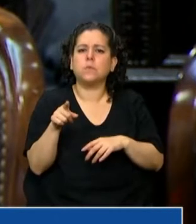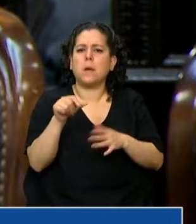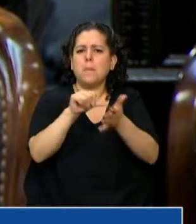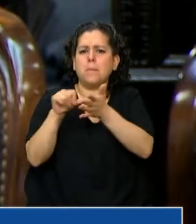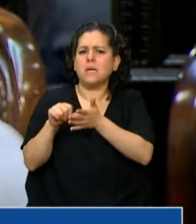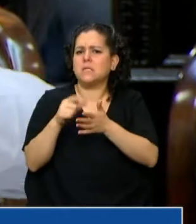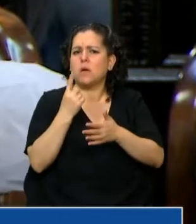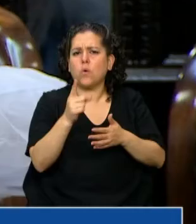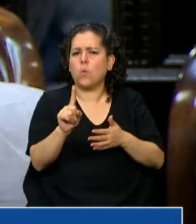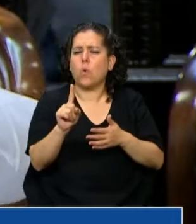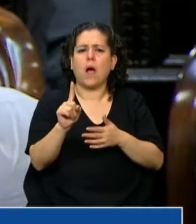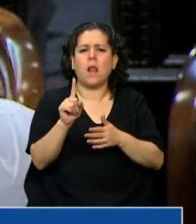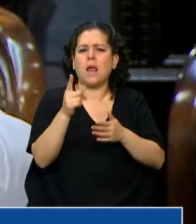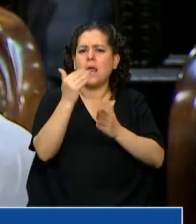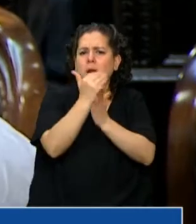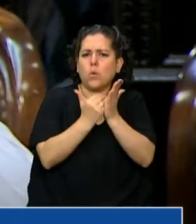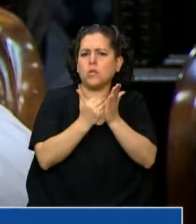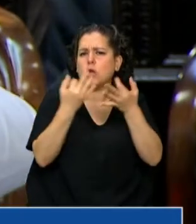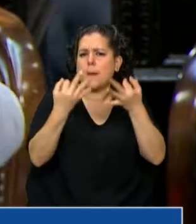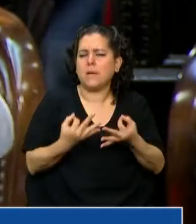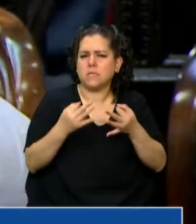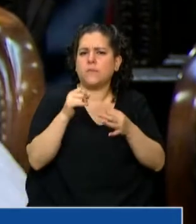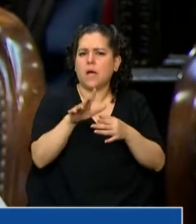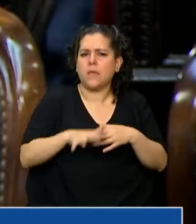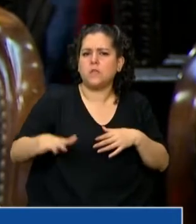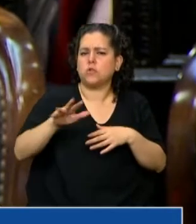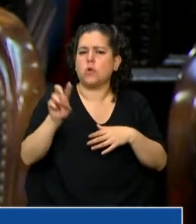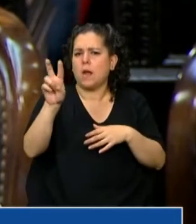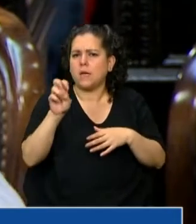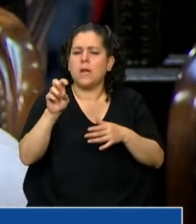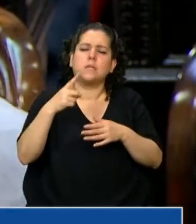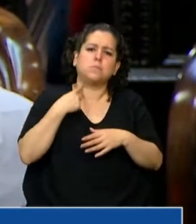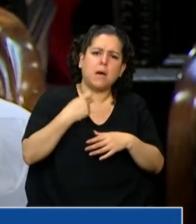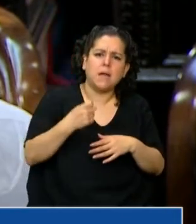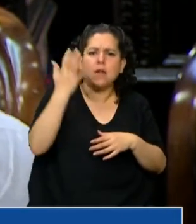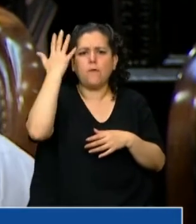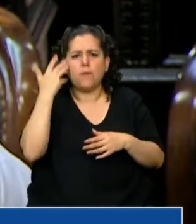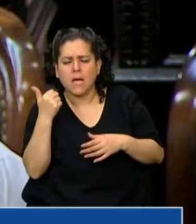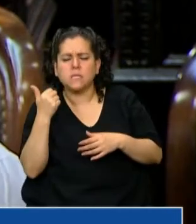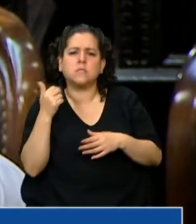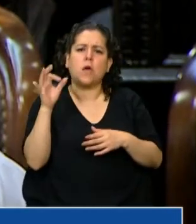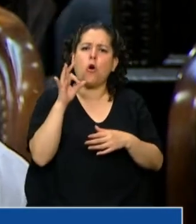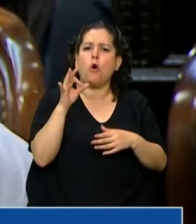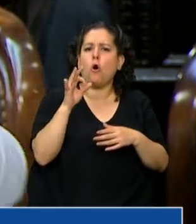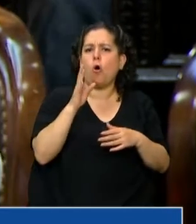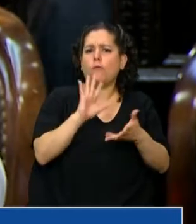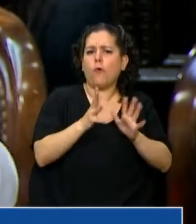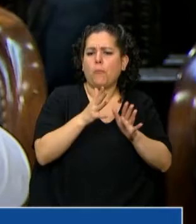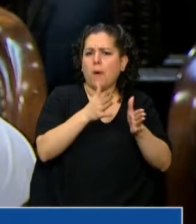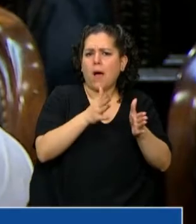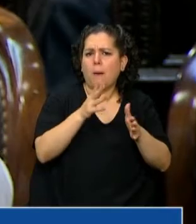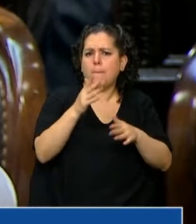países existen regulaciones específicas de zonas de alquiler? En España y en Francia. ¿En qué países existen disposiciones especiales para